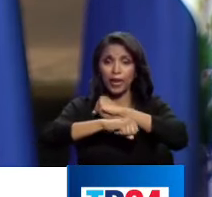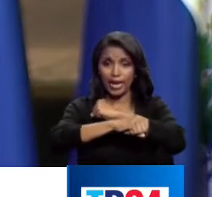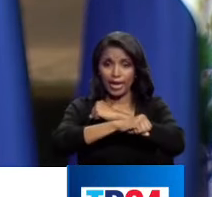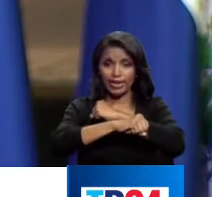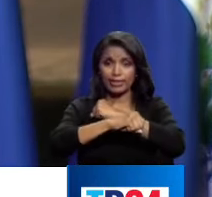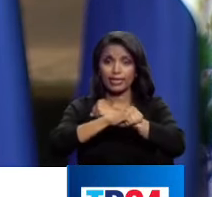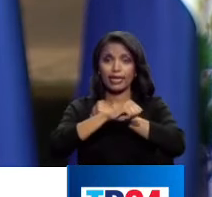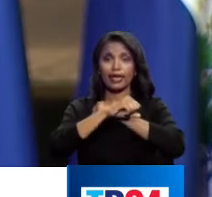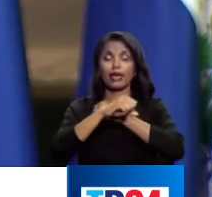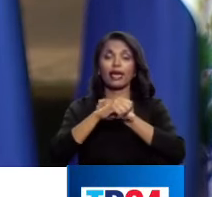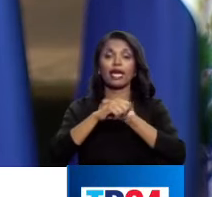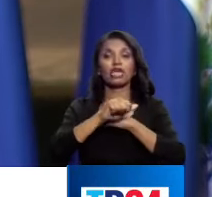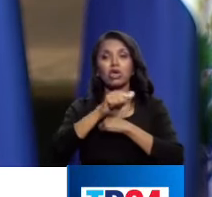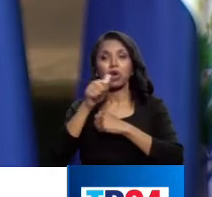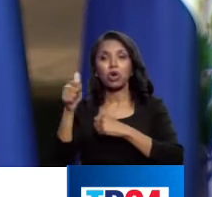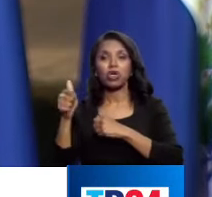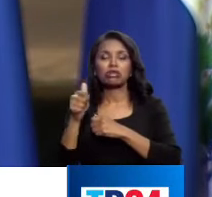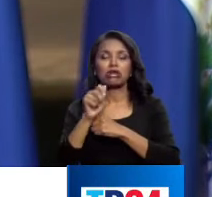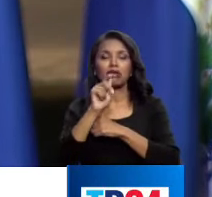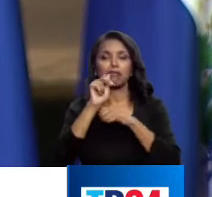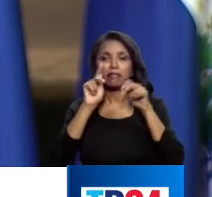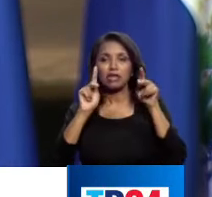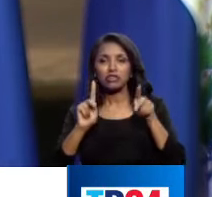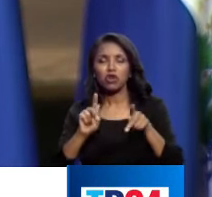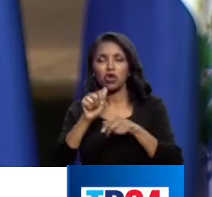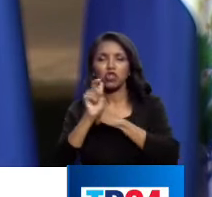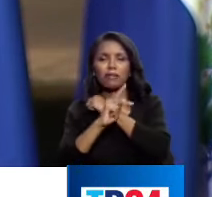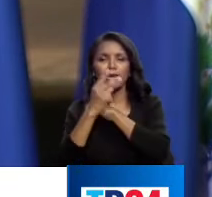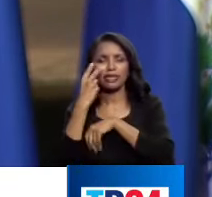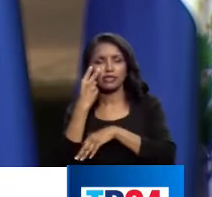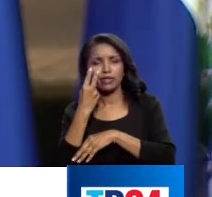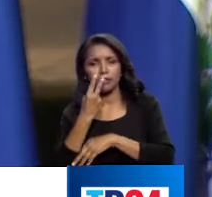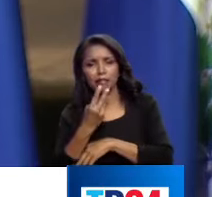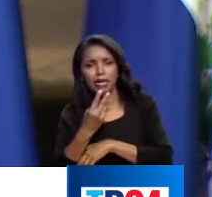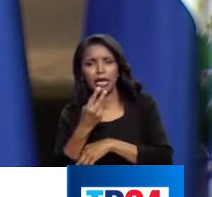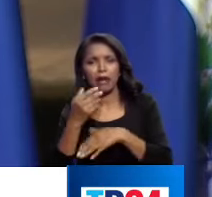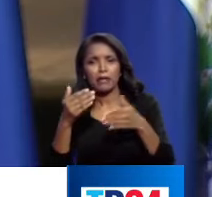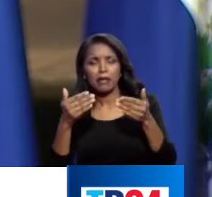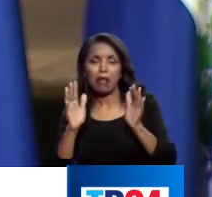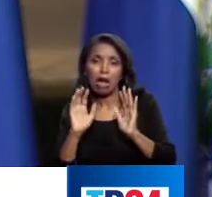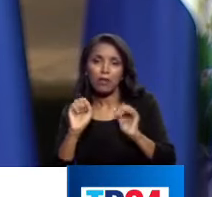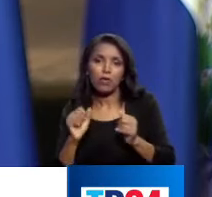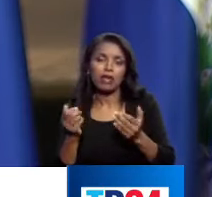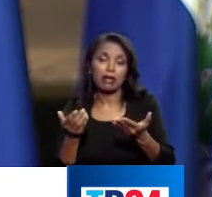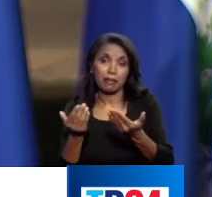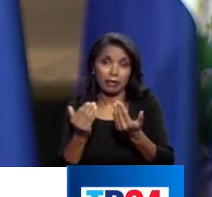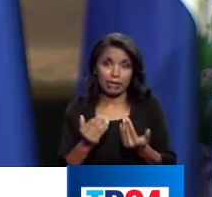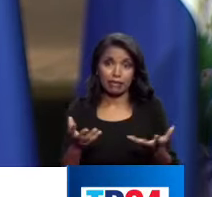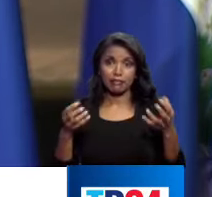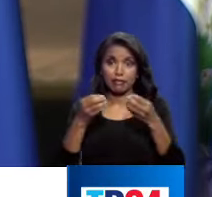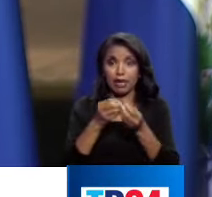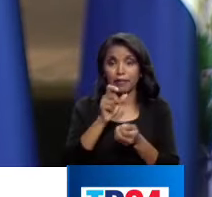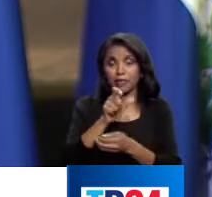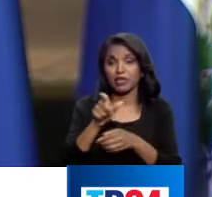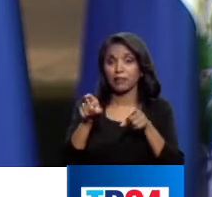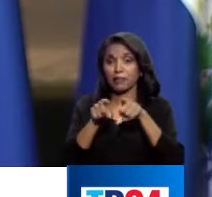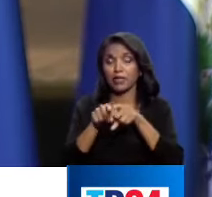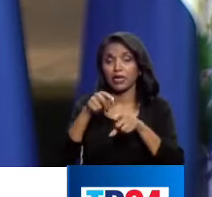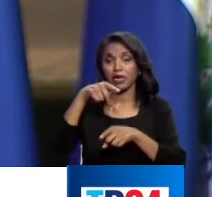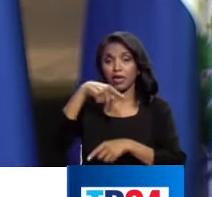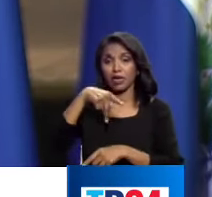Vamos a pagar a Prontur los 20 millones a tiempo para que Prontur pueda hacer su trabajo. Vamos a coordinar, teniendo